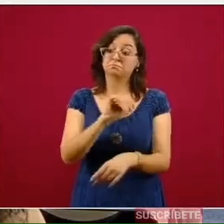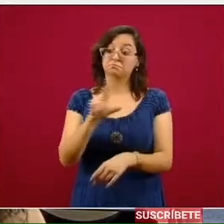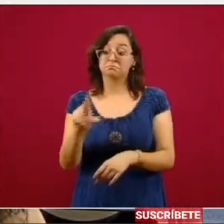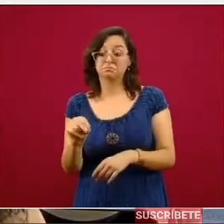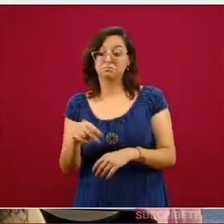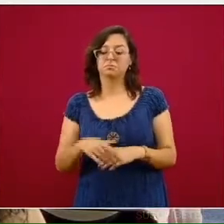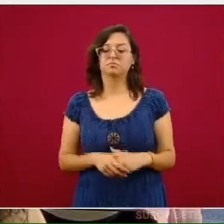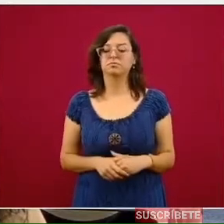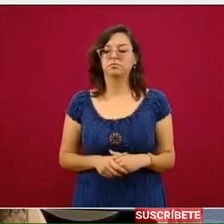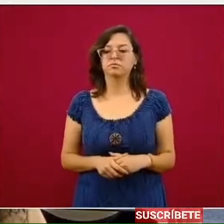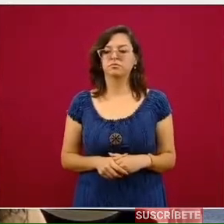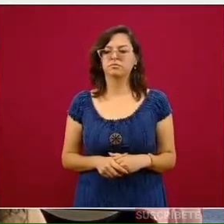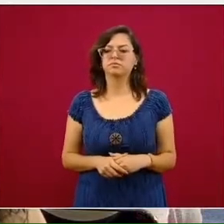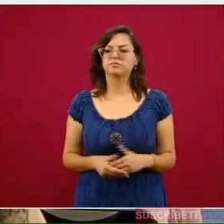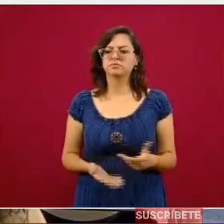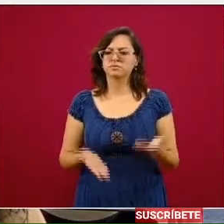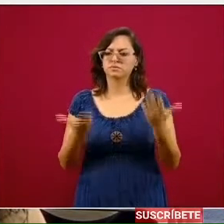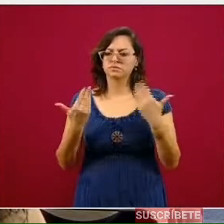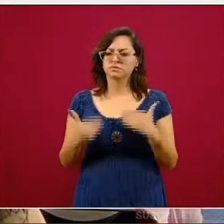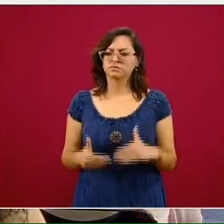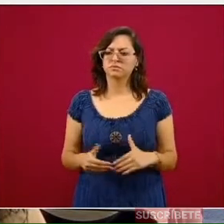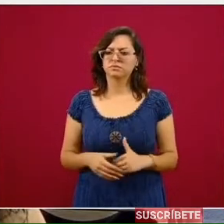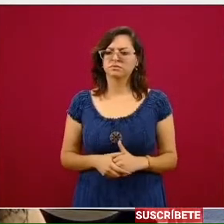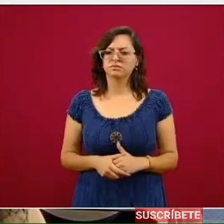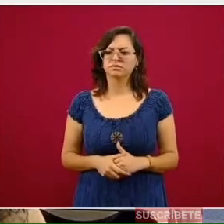entidad. Veamos la siguiente estado.